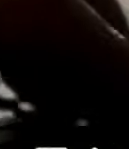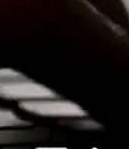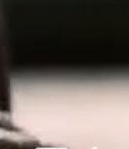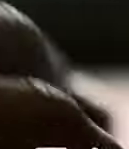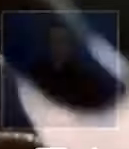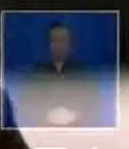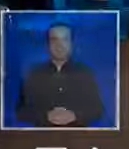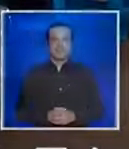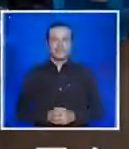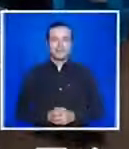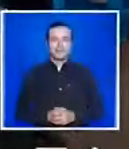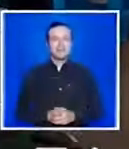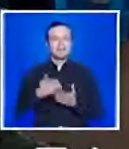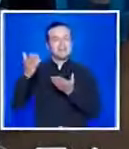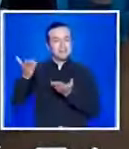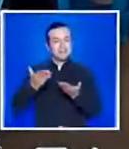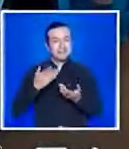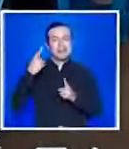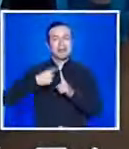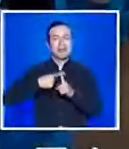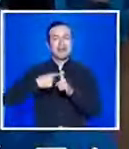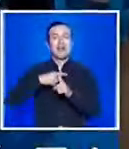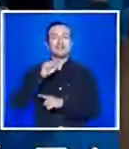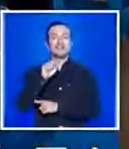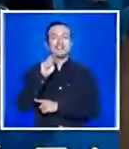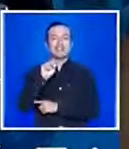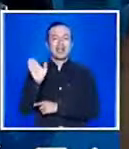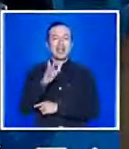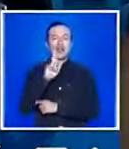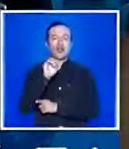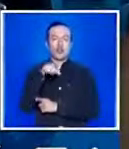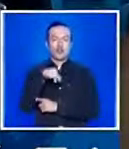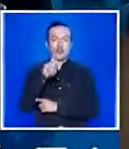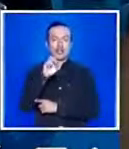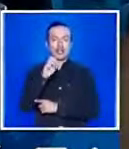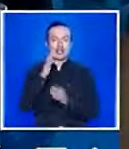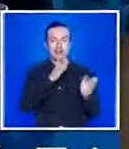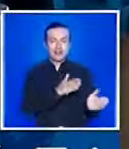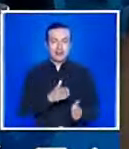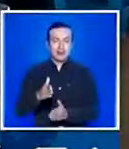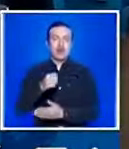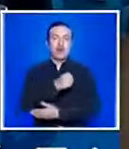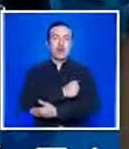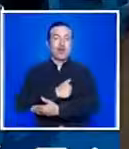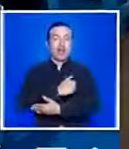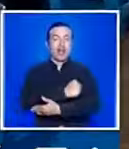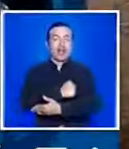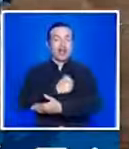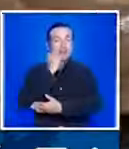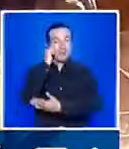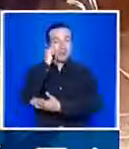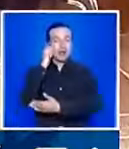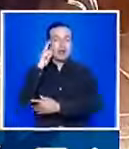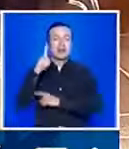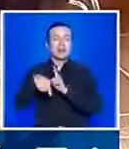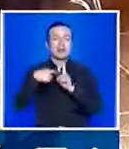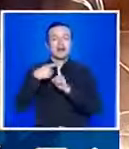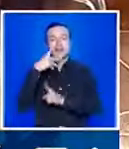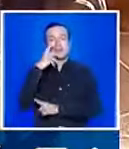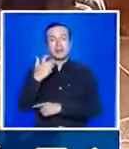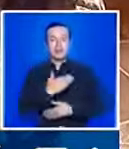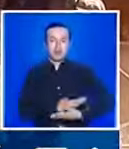Nota. Bienvenidos al mercado de San Roque. Estamos preparando la colada morada con sus respectivas guaguas de pan. Tenemos